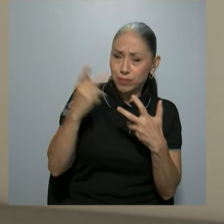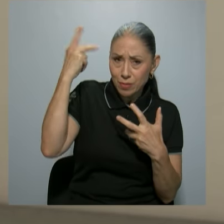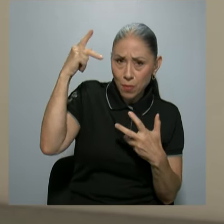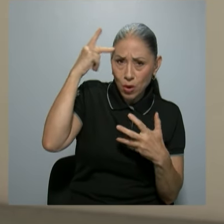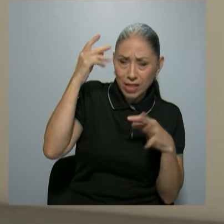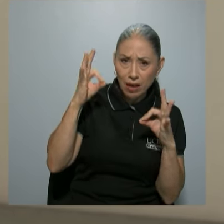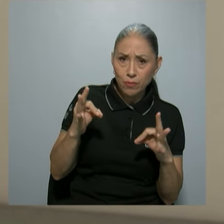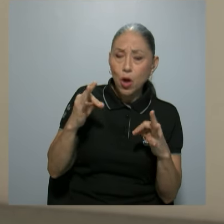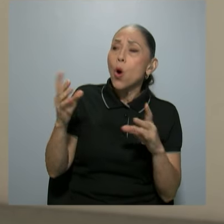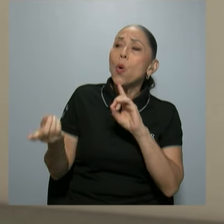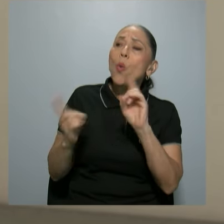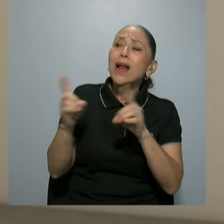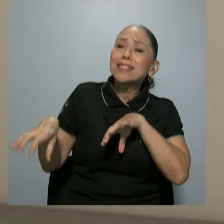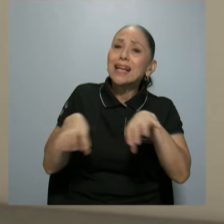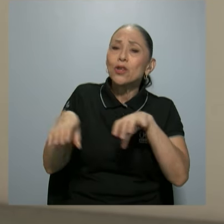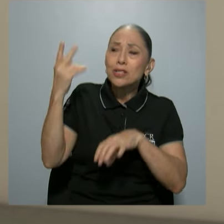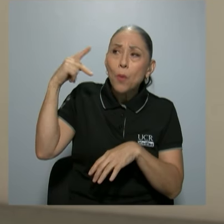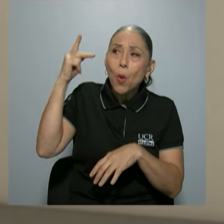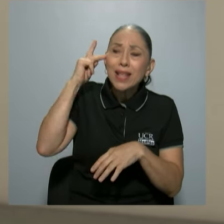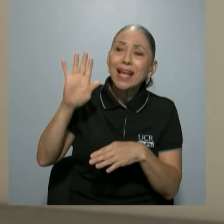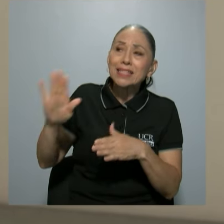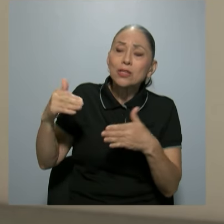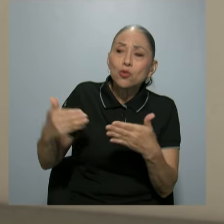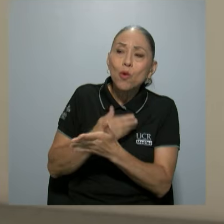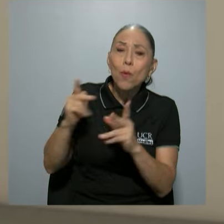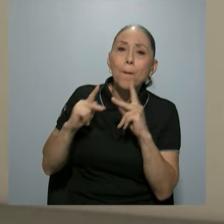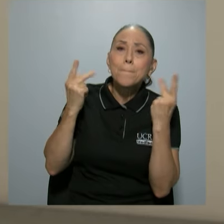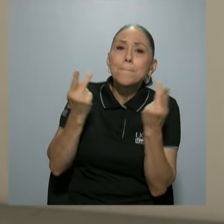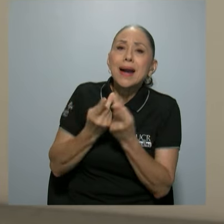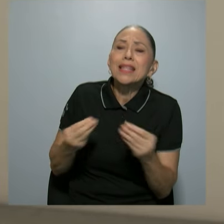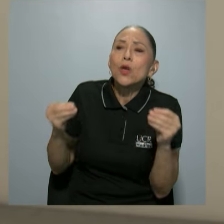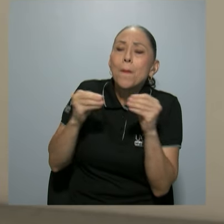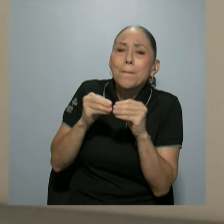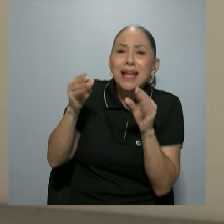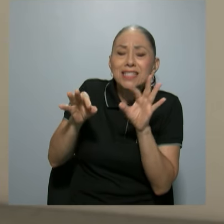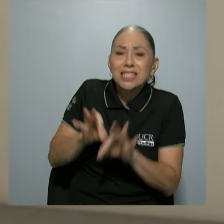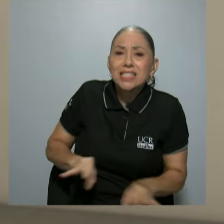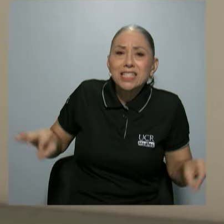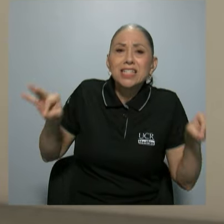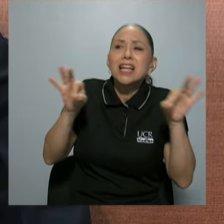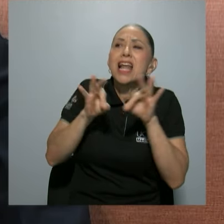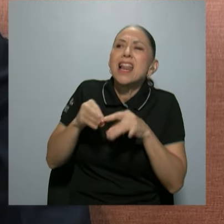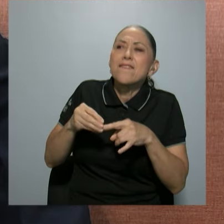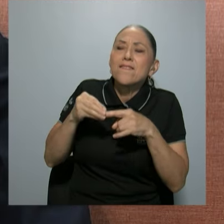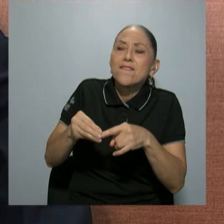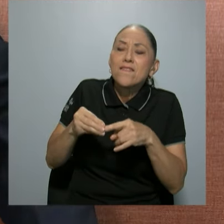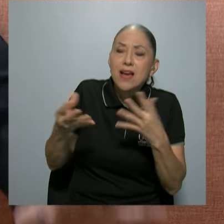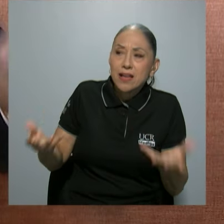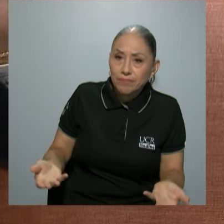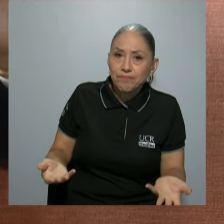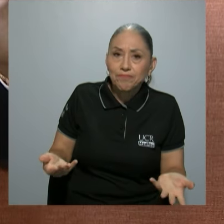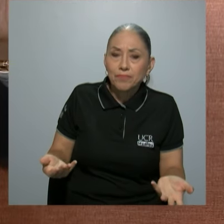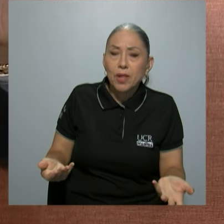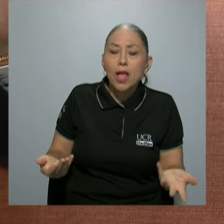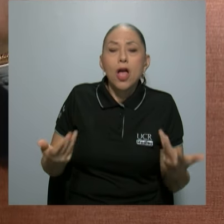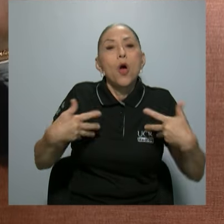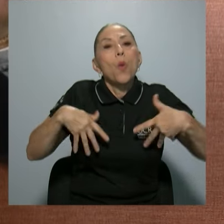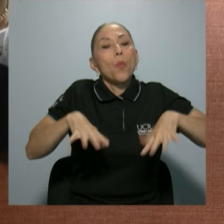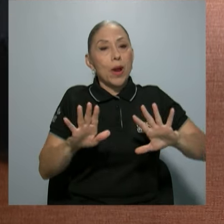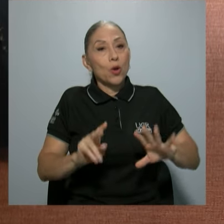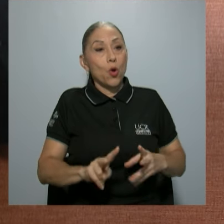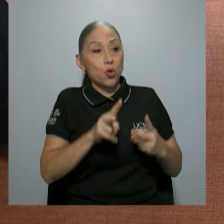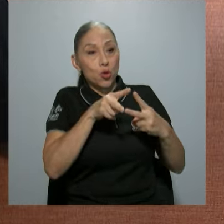nuevo partido le parecen las más relevantes o destacadas? Donde hemos protagonizado, bueno, en los dos aspectos que